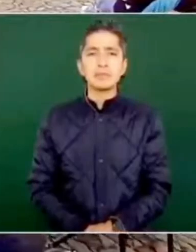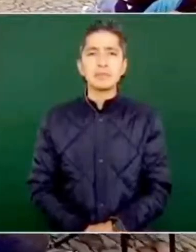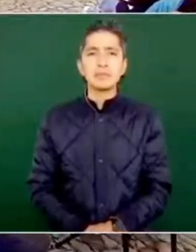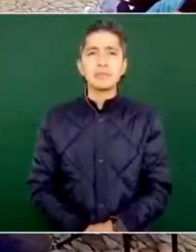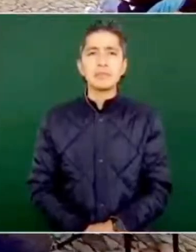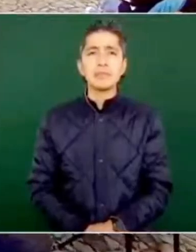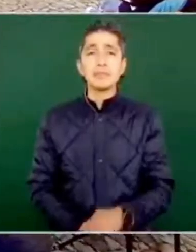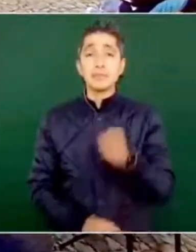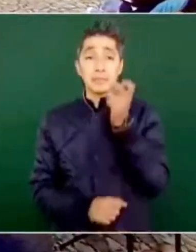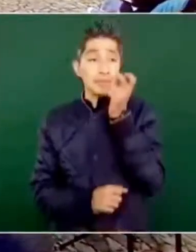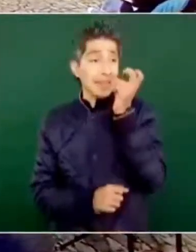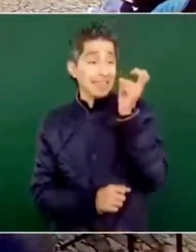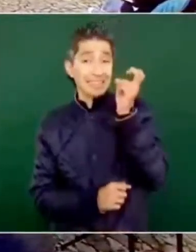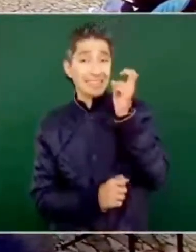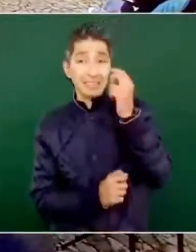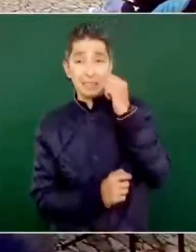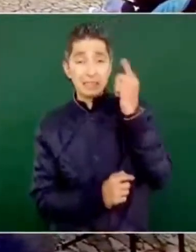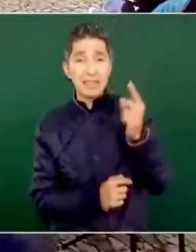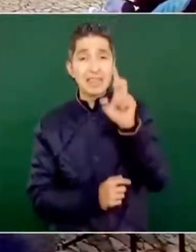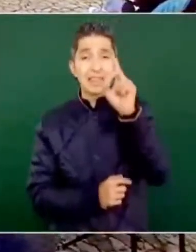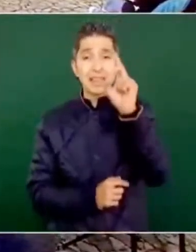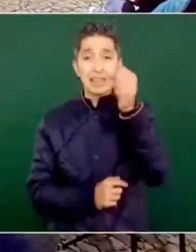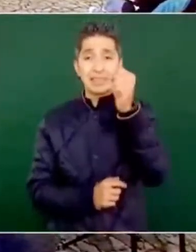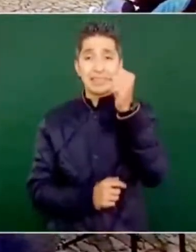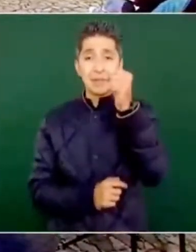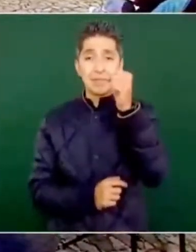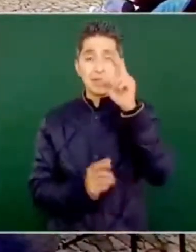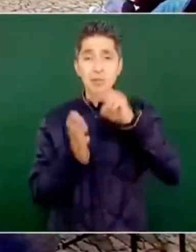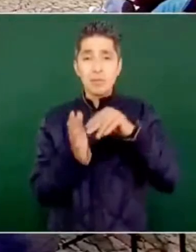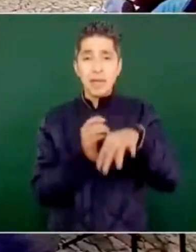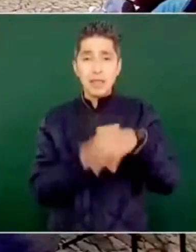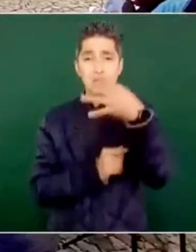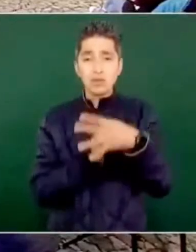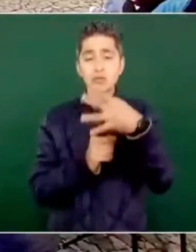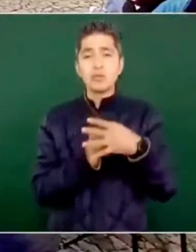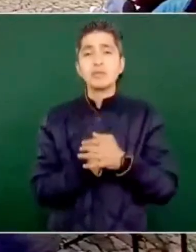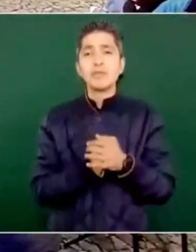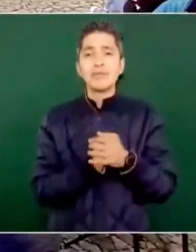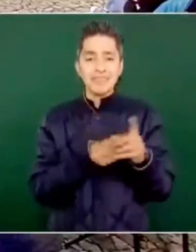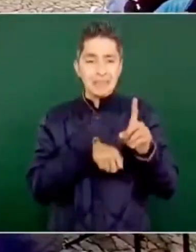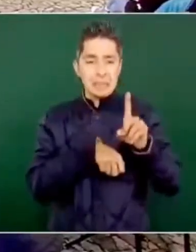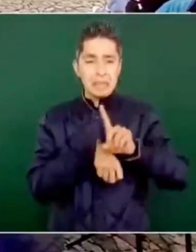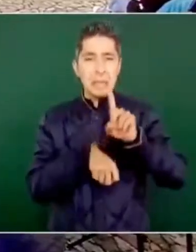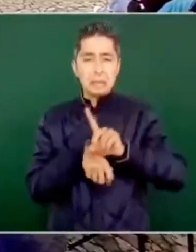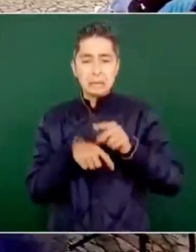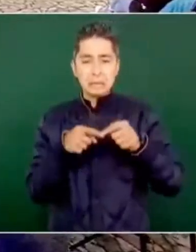es el 30 de septiembre del 14, unos días después